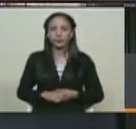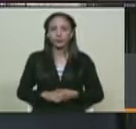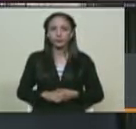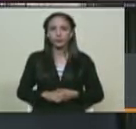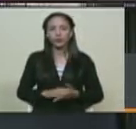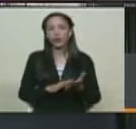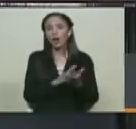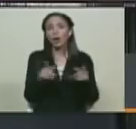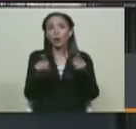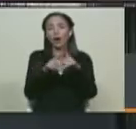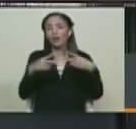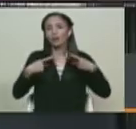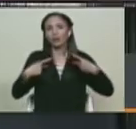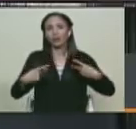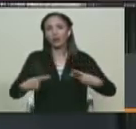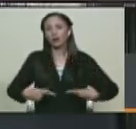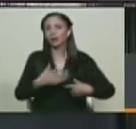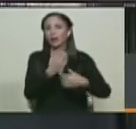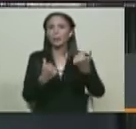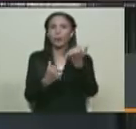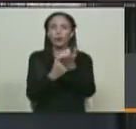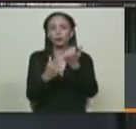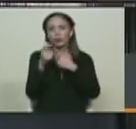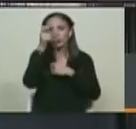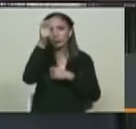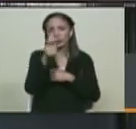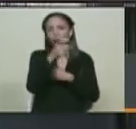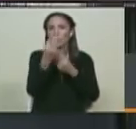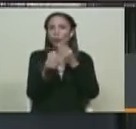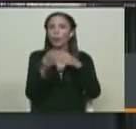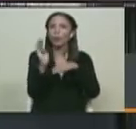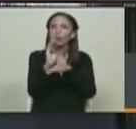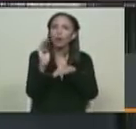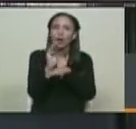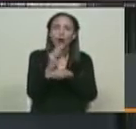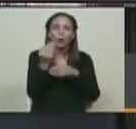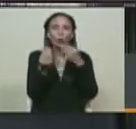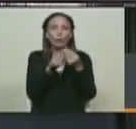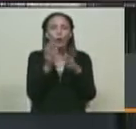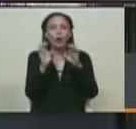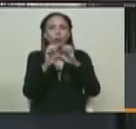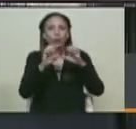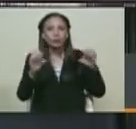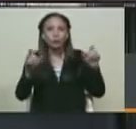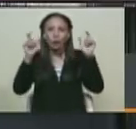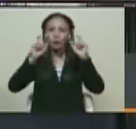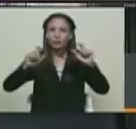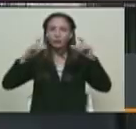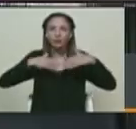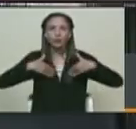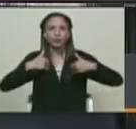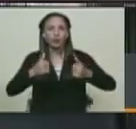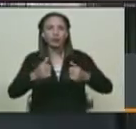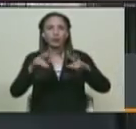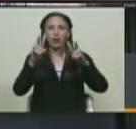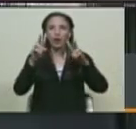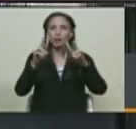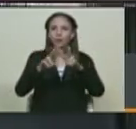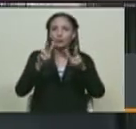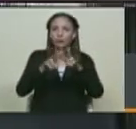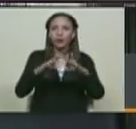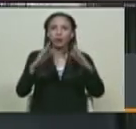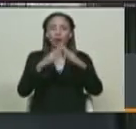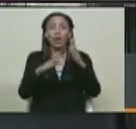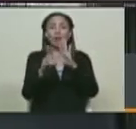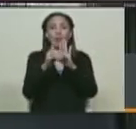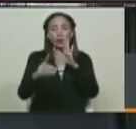en la vida de la gente, en su protección social, en la educación, en la salud, en la vivienda, en el derecho a la